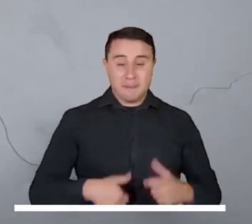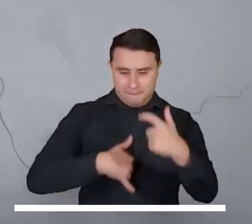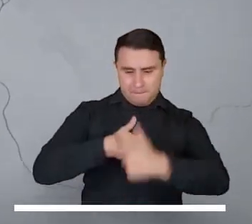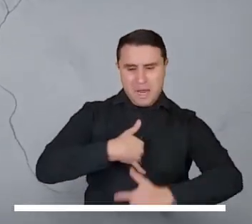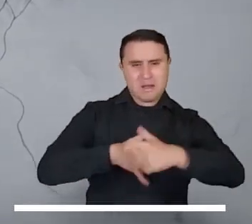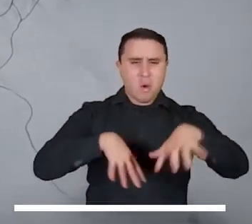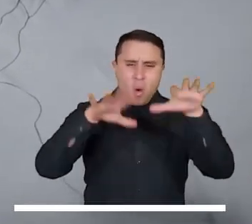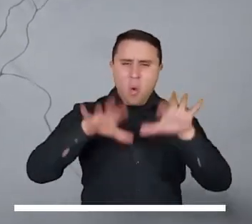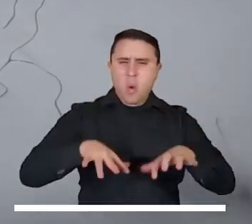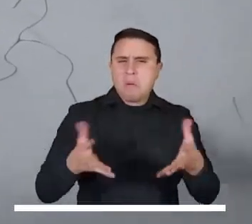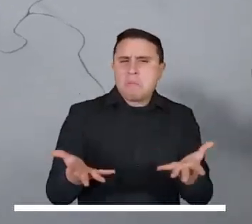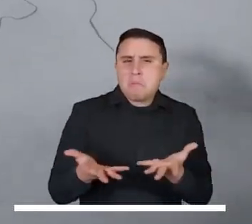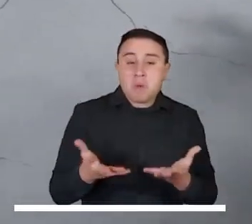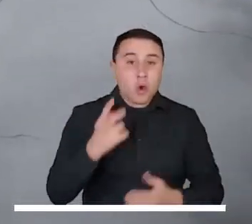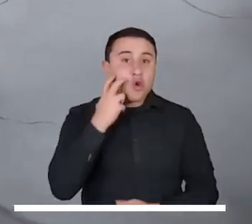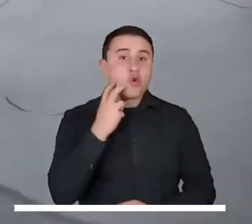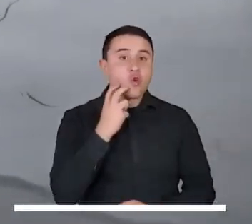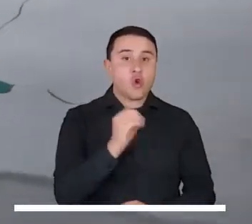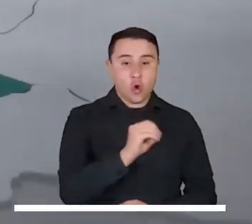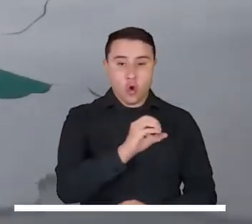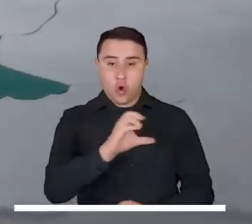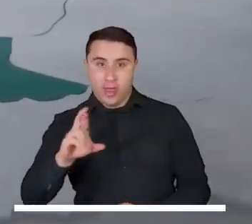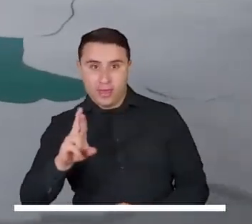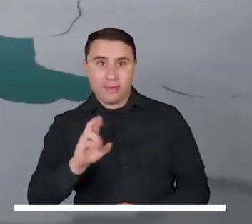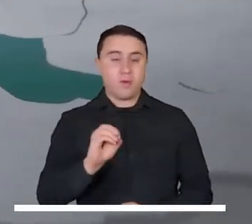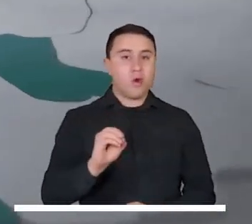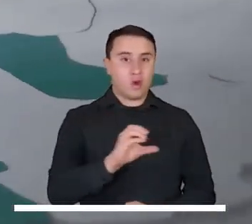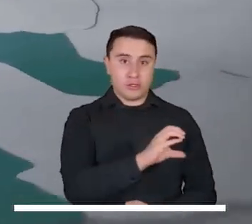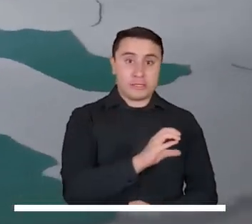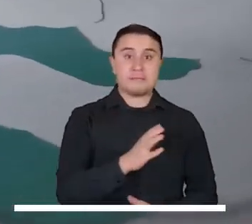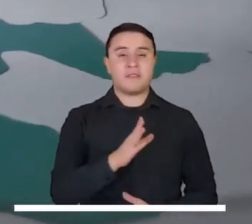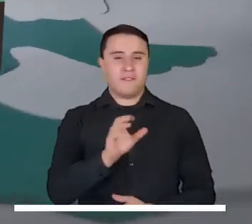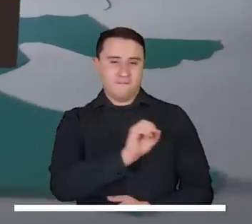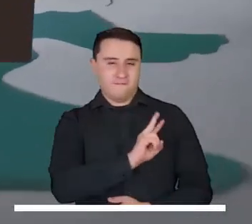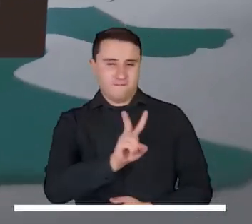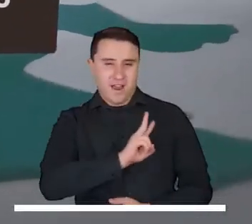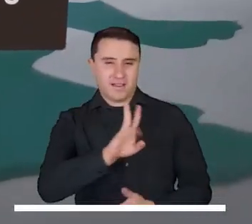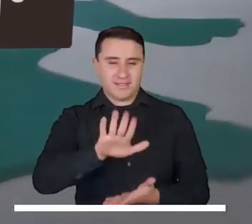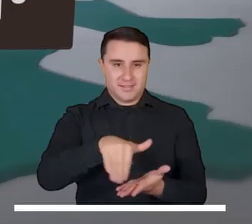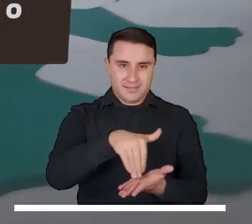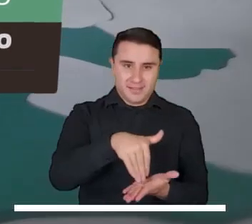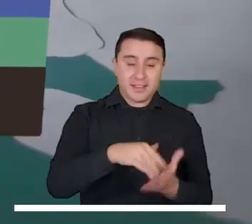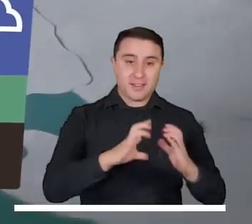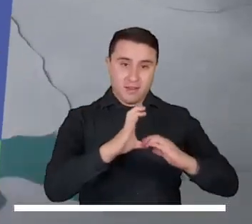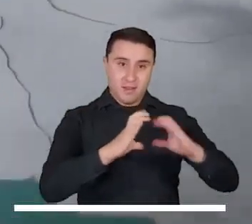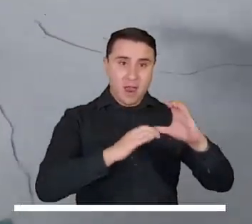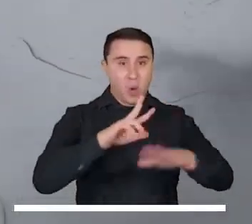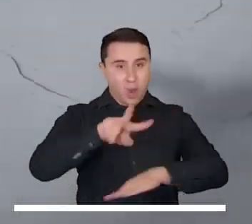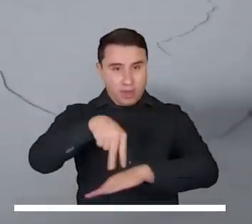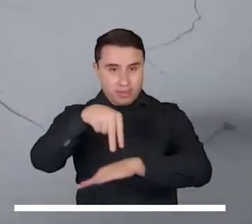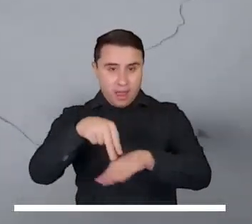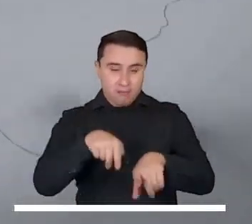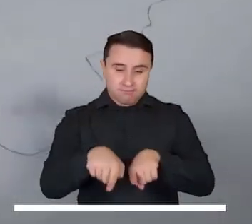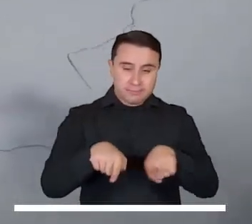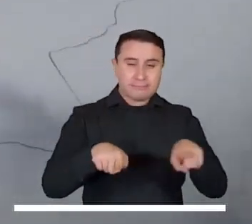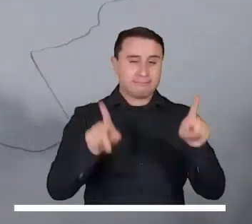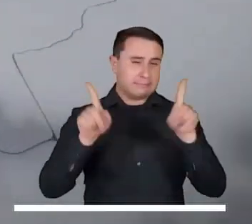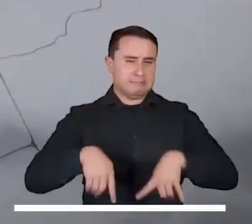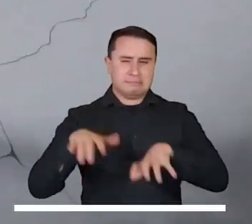Lluvias ligeras y moderadas se esperan en el oriente y occidente de Chocó, centro de Valle del Cauca y en el centro y occidente de Cauca y